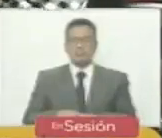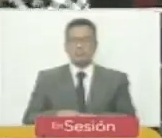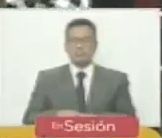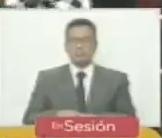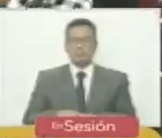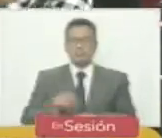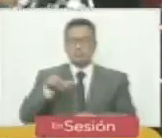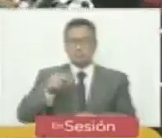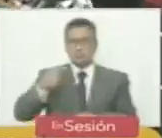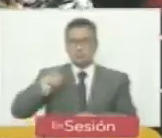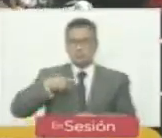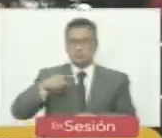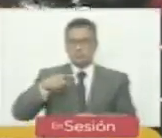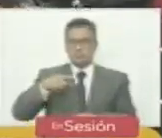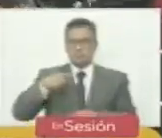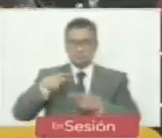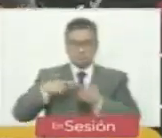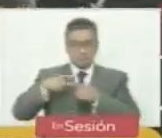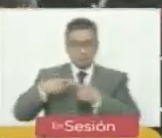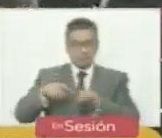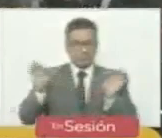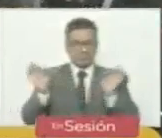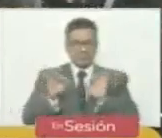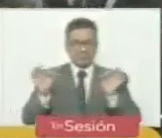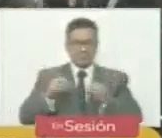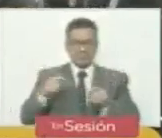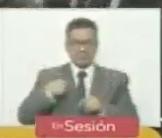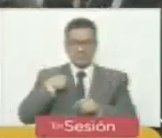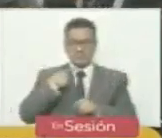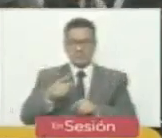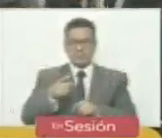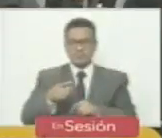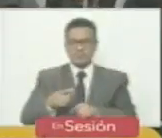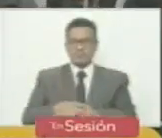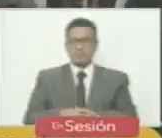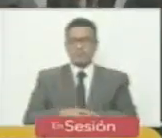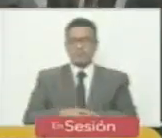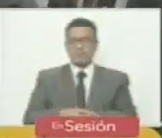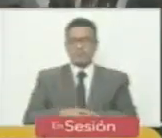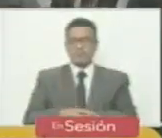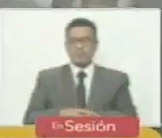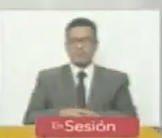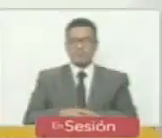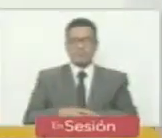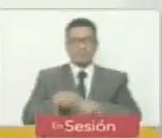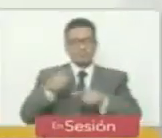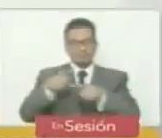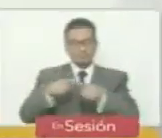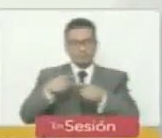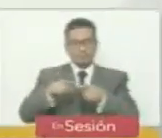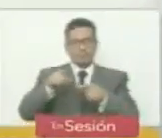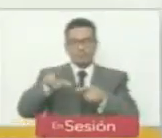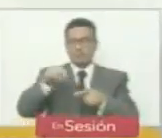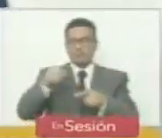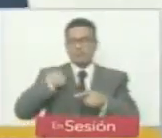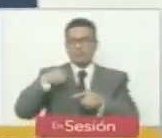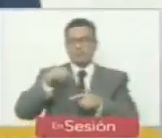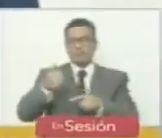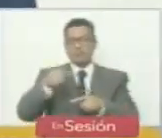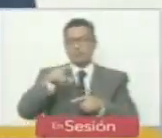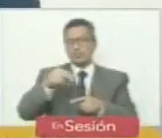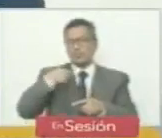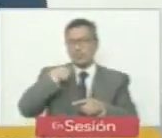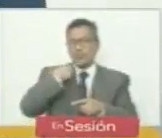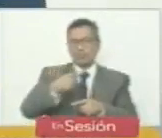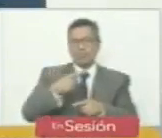Y no nos importa un carajo que estén diciendo después, no, di esto, no digas esto